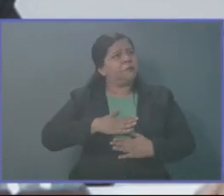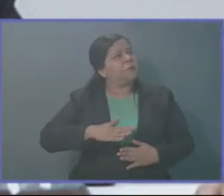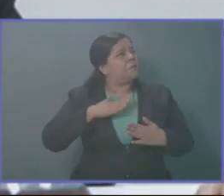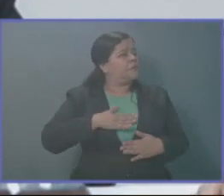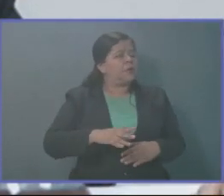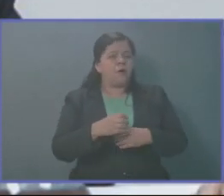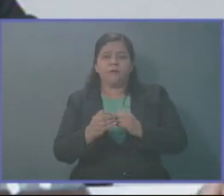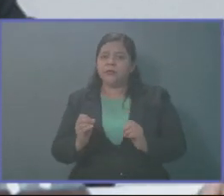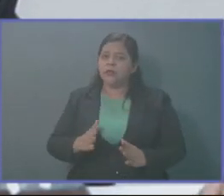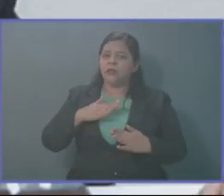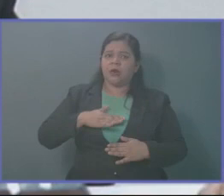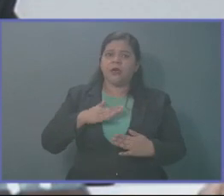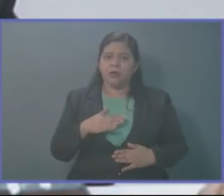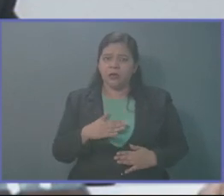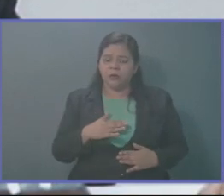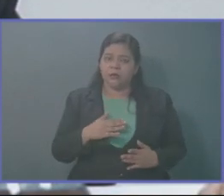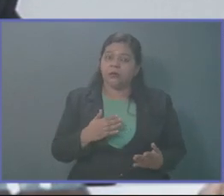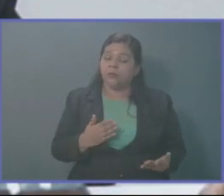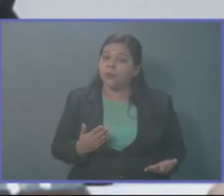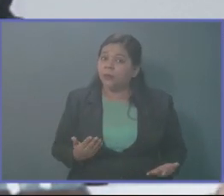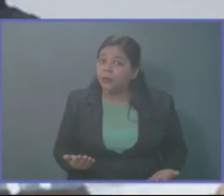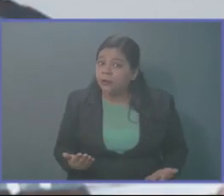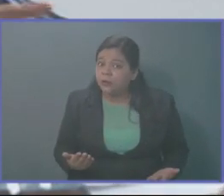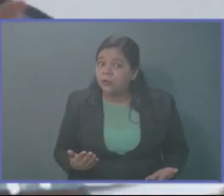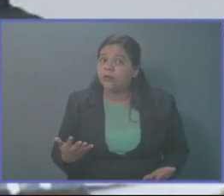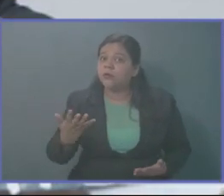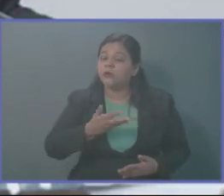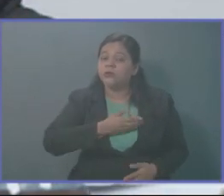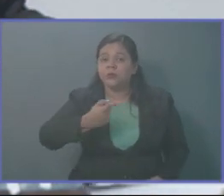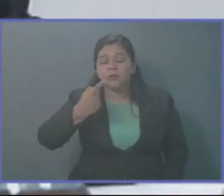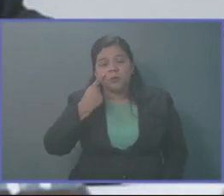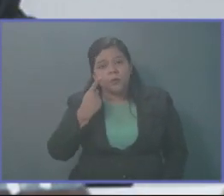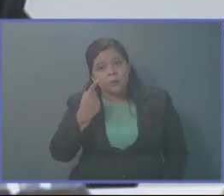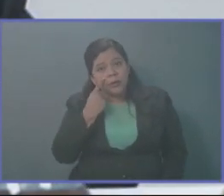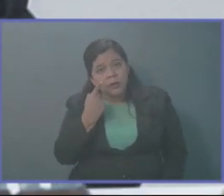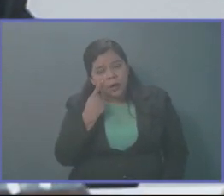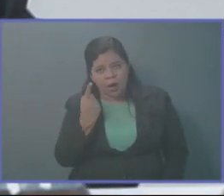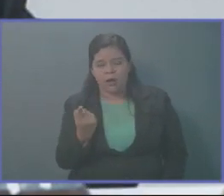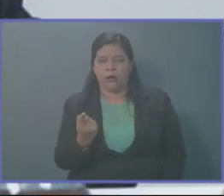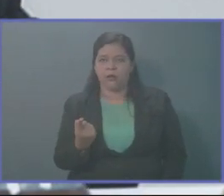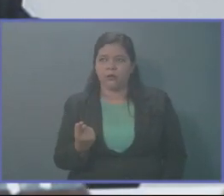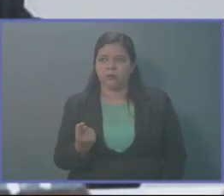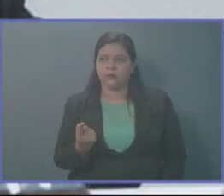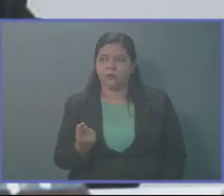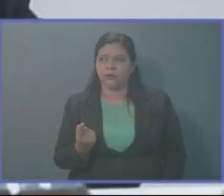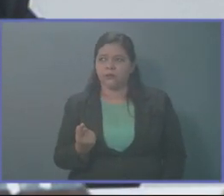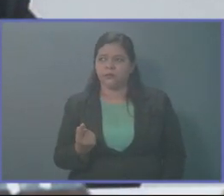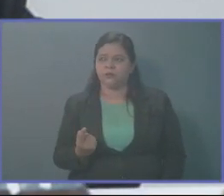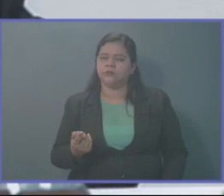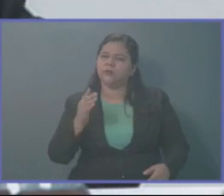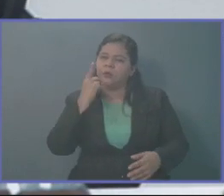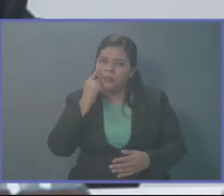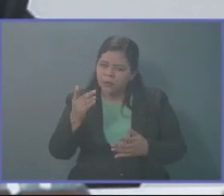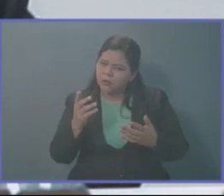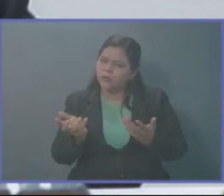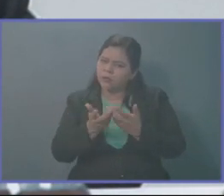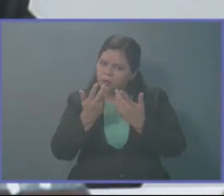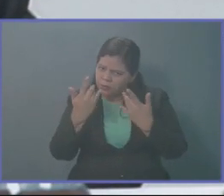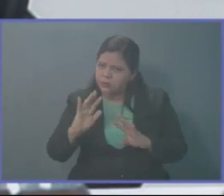oficina, o los señores ministros. Entonces tenemos que tener un poquito ahí porque Mire, compañero, todos